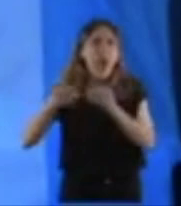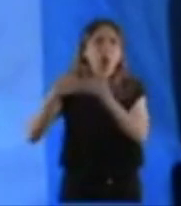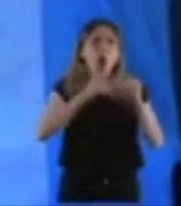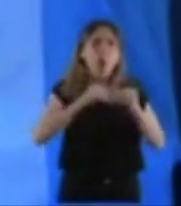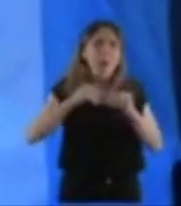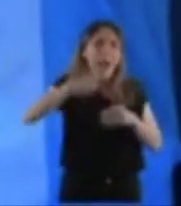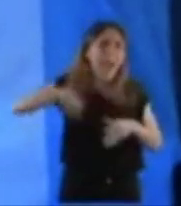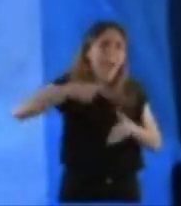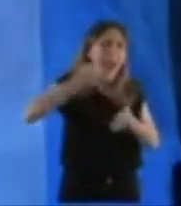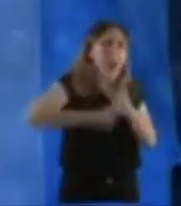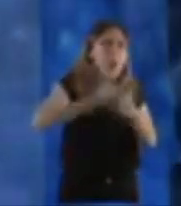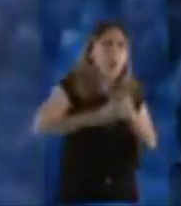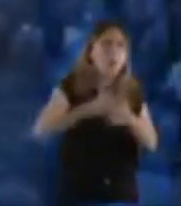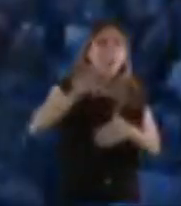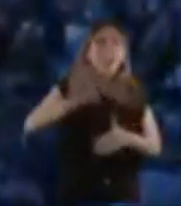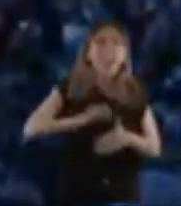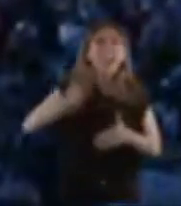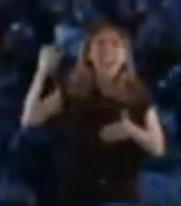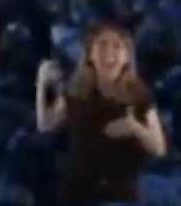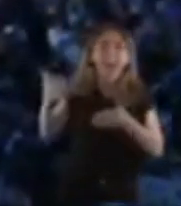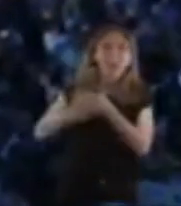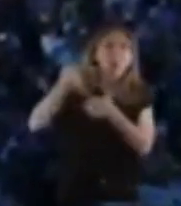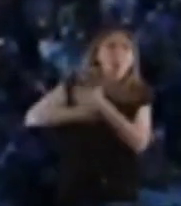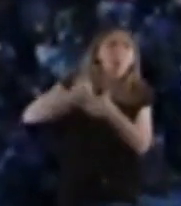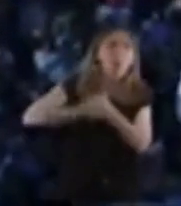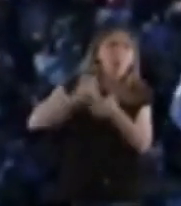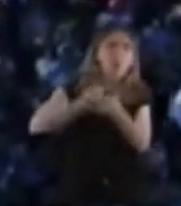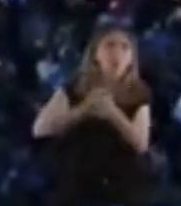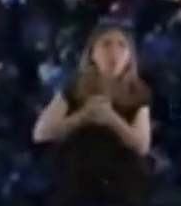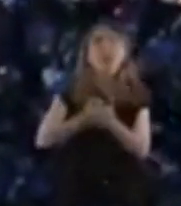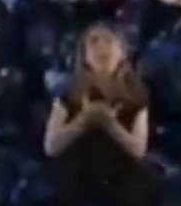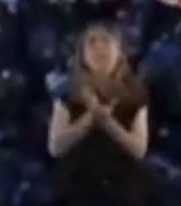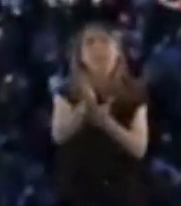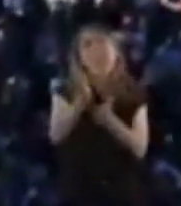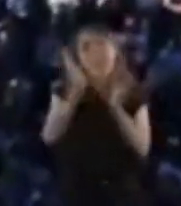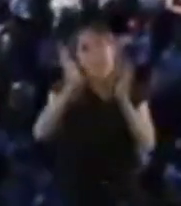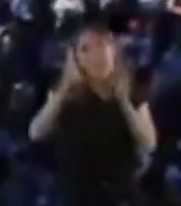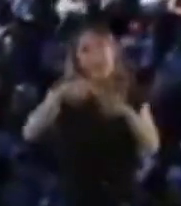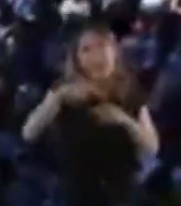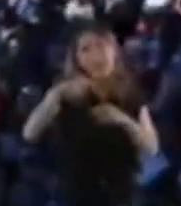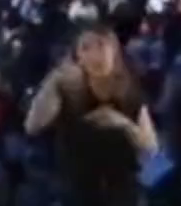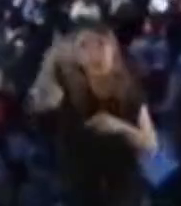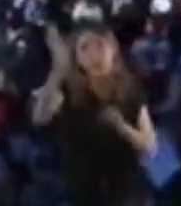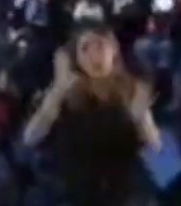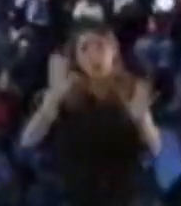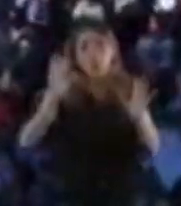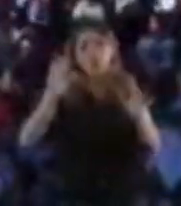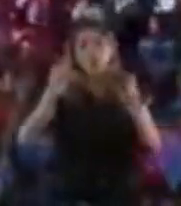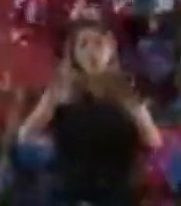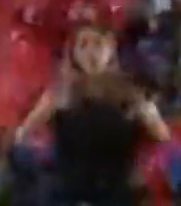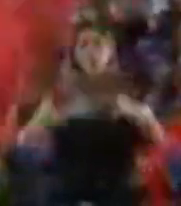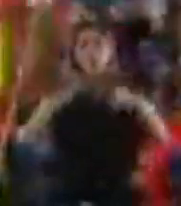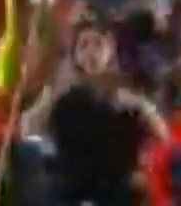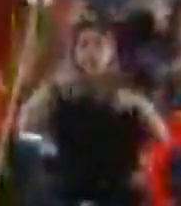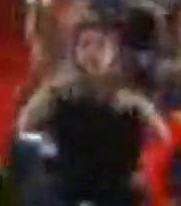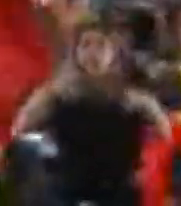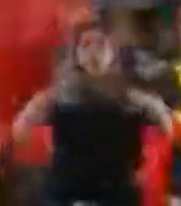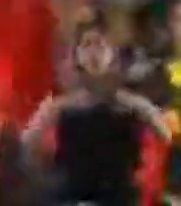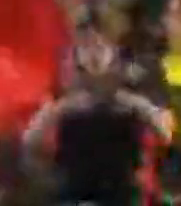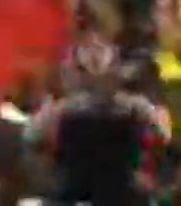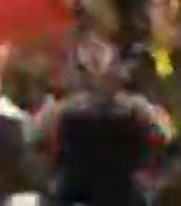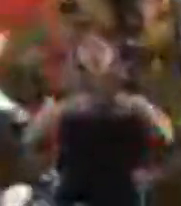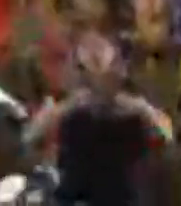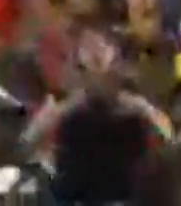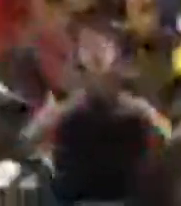de lucha de hace 30 años, que sigamos hacia adelante. Y el peronismo, Juan